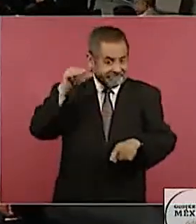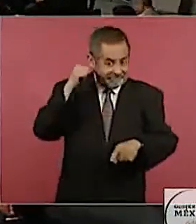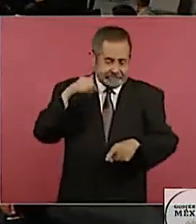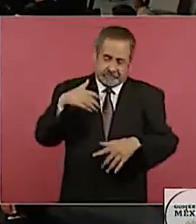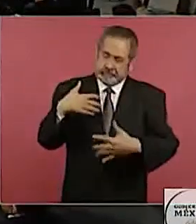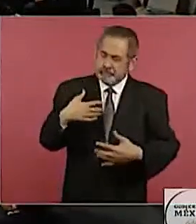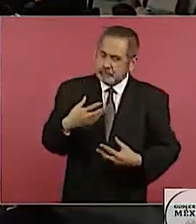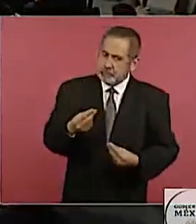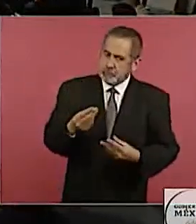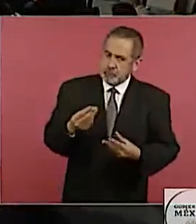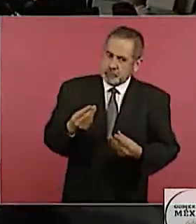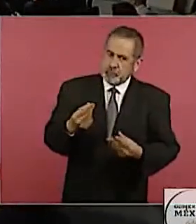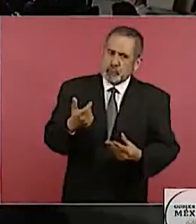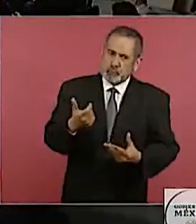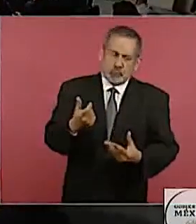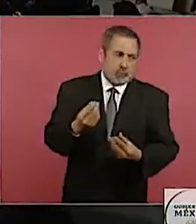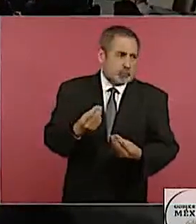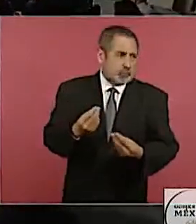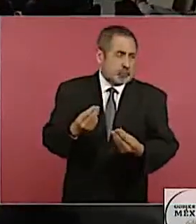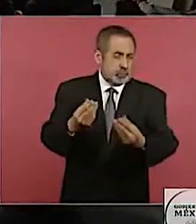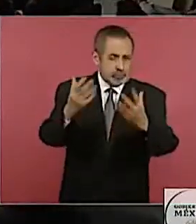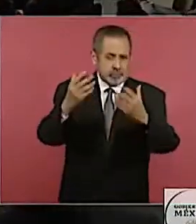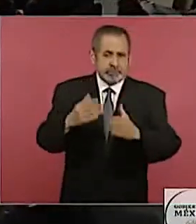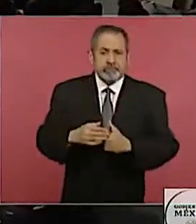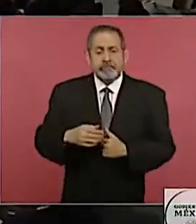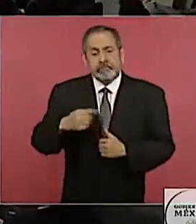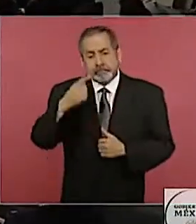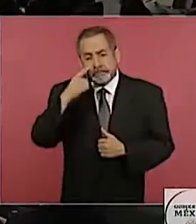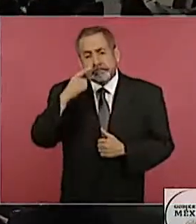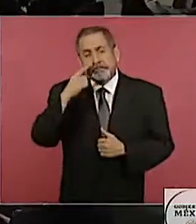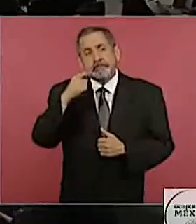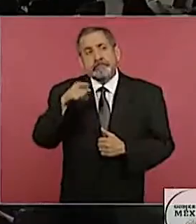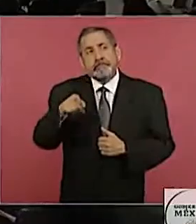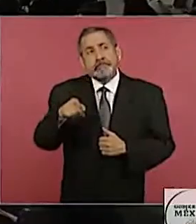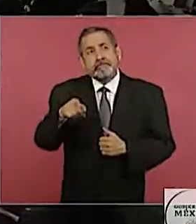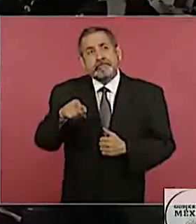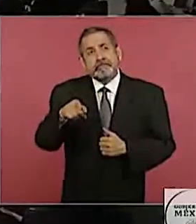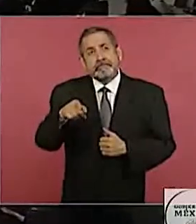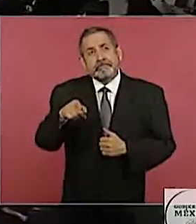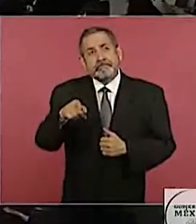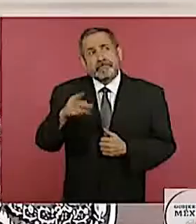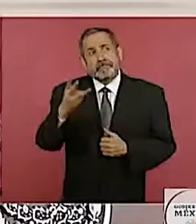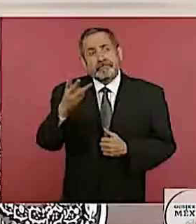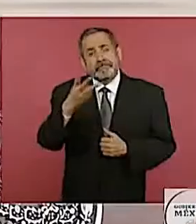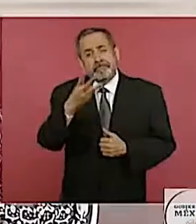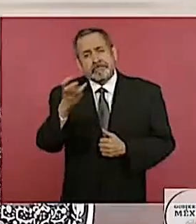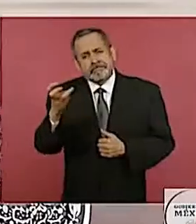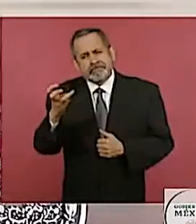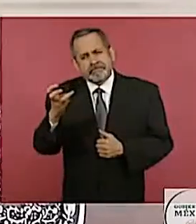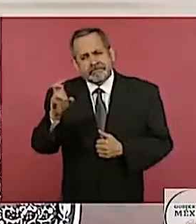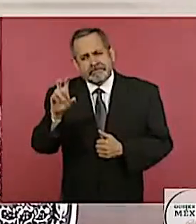porque se afectaron los 300